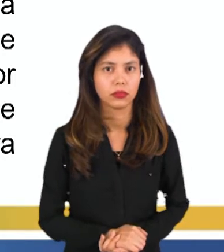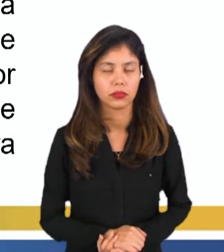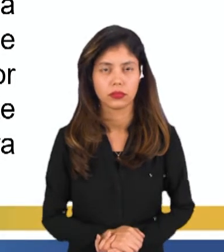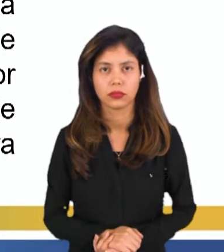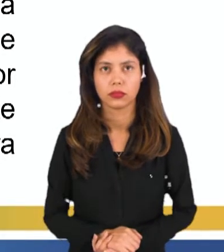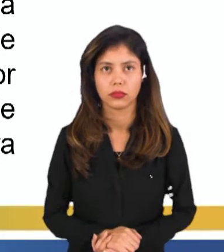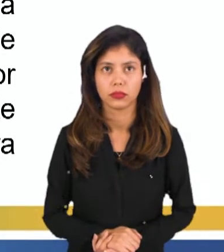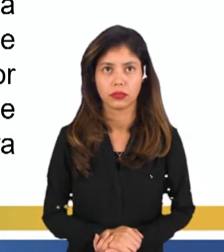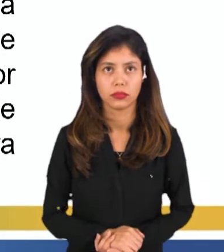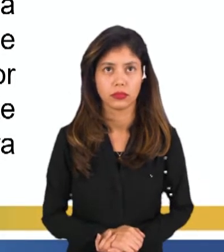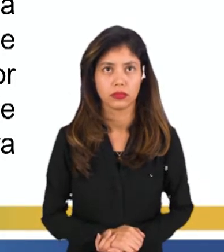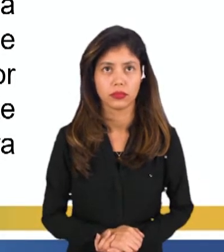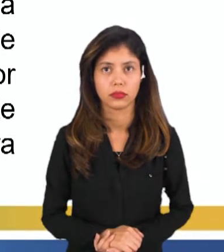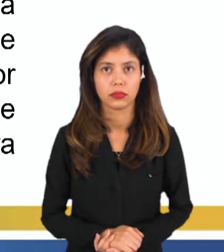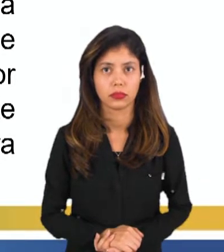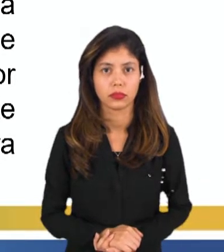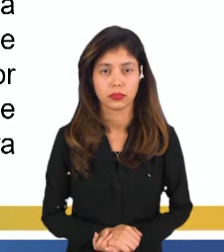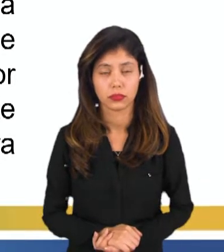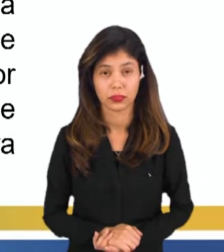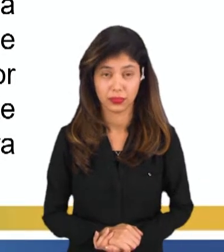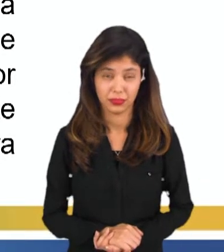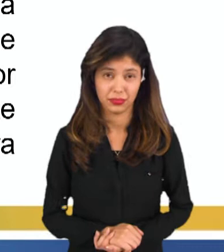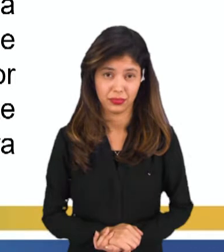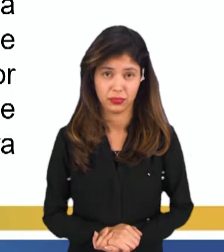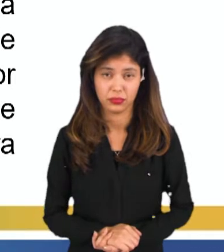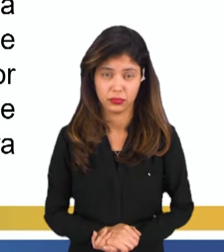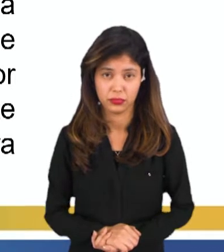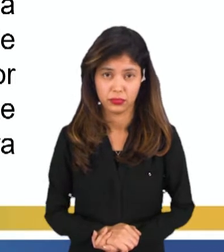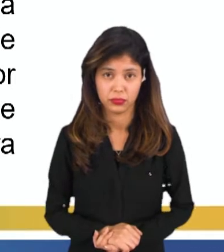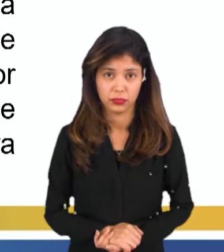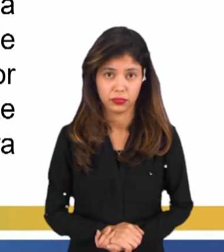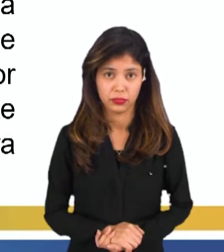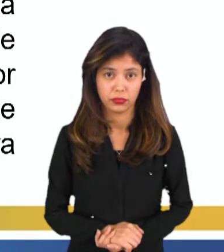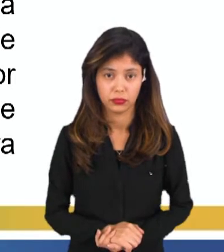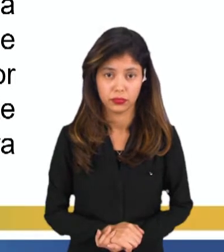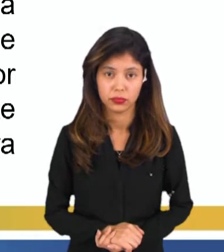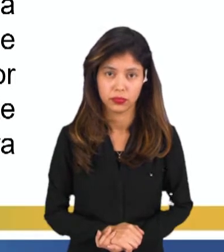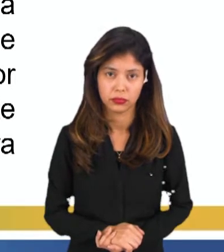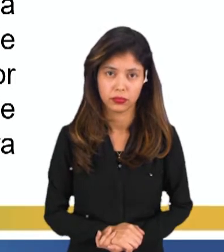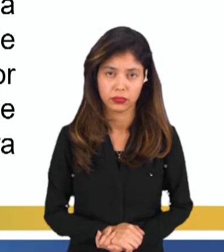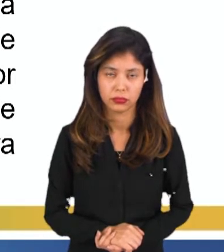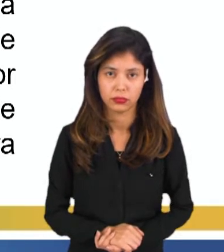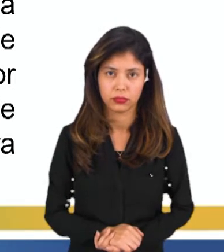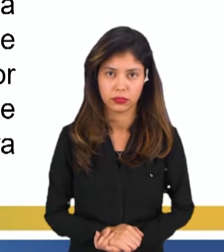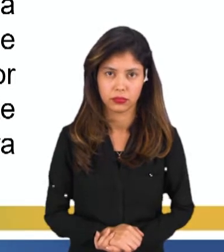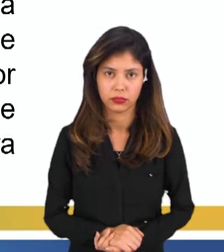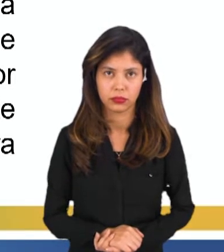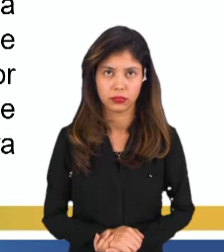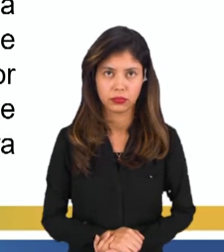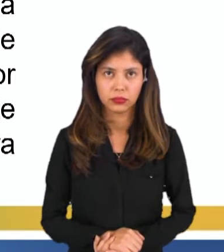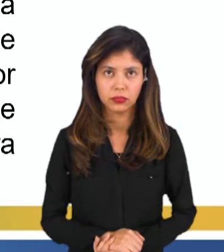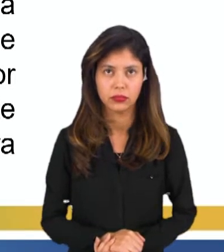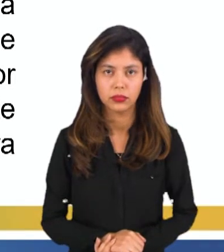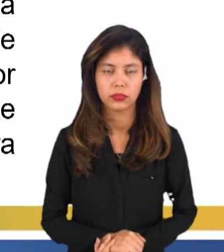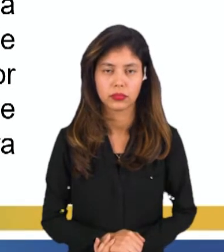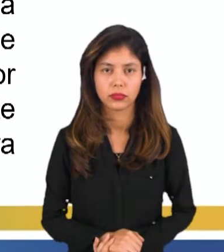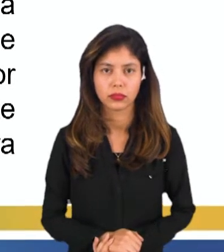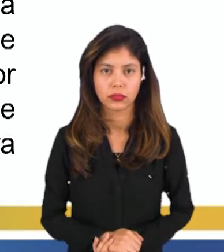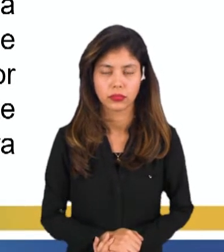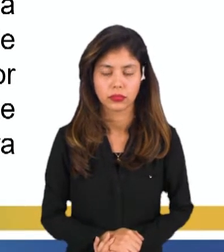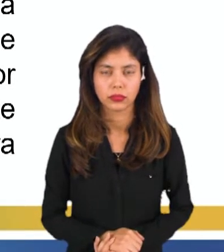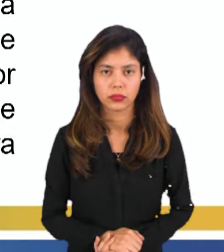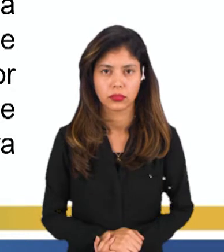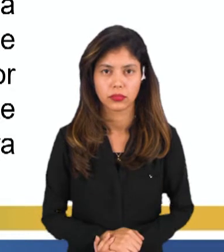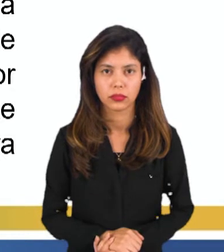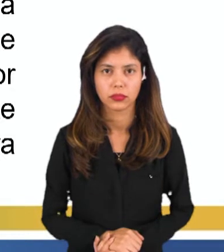XX, y cónsul de Chile en España de 1934 a